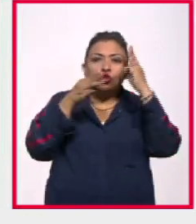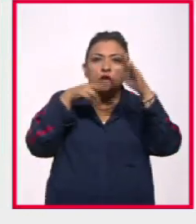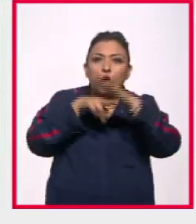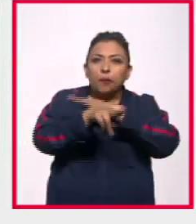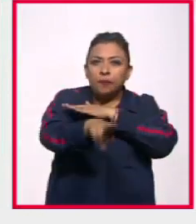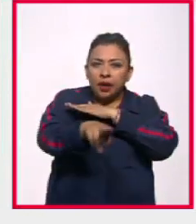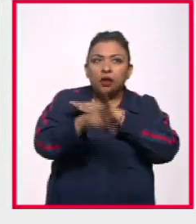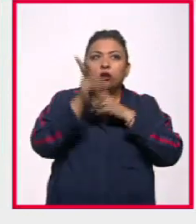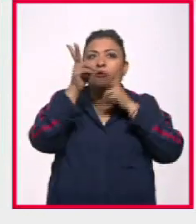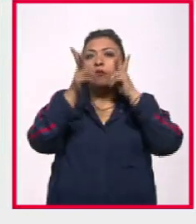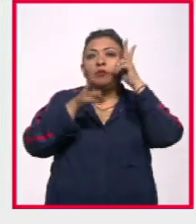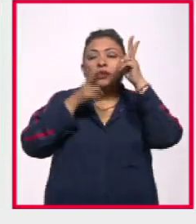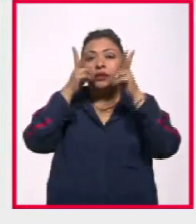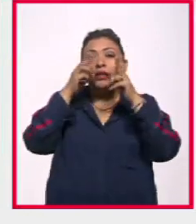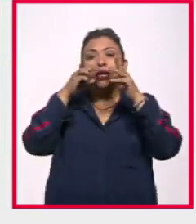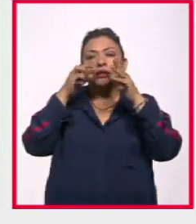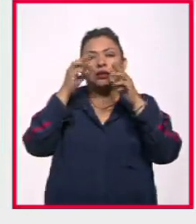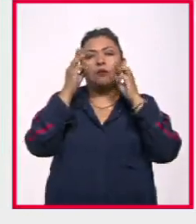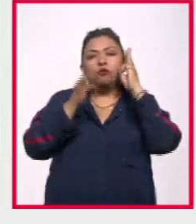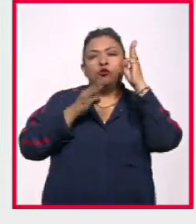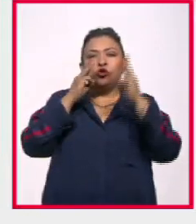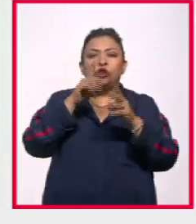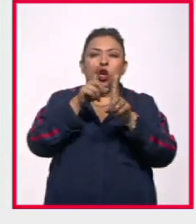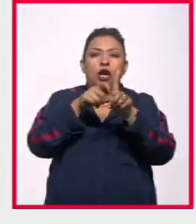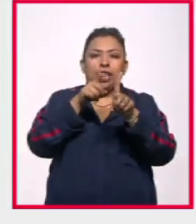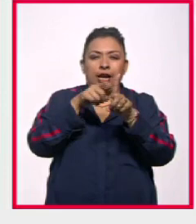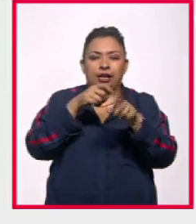Metro y visitaste el Museo de la Caricatura.